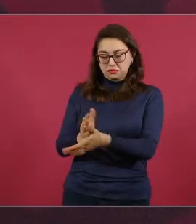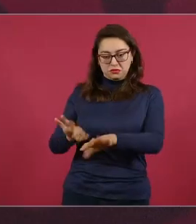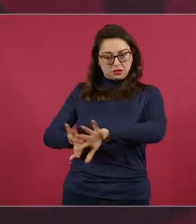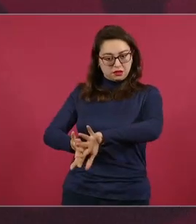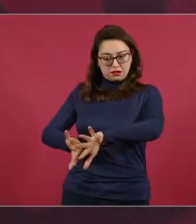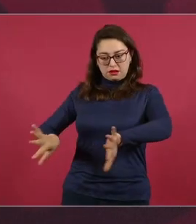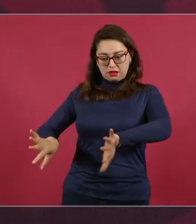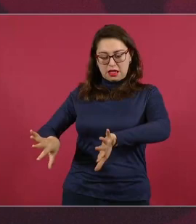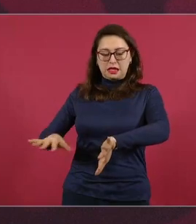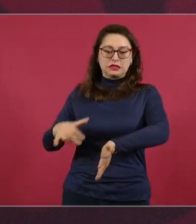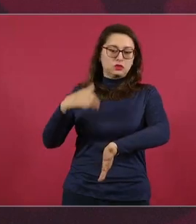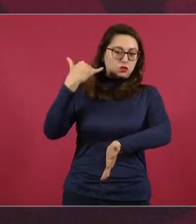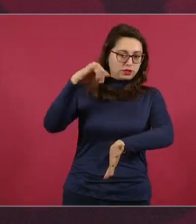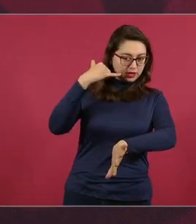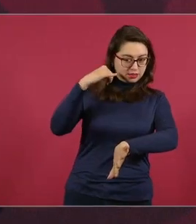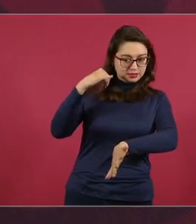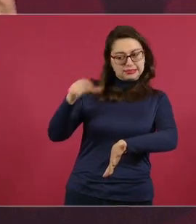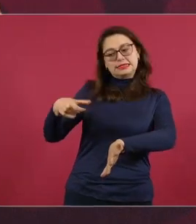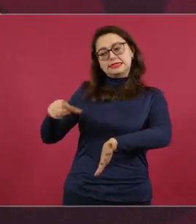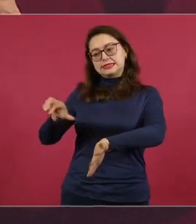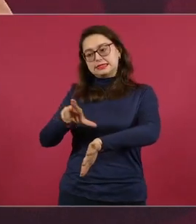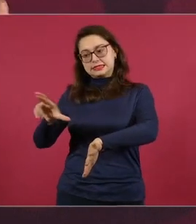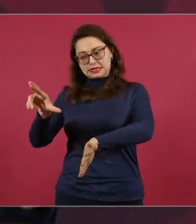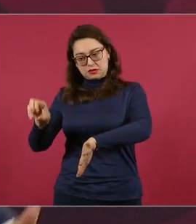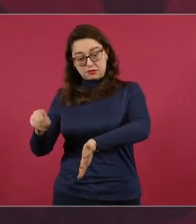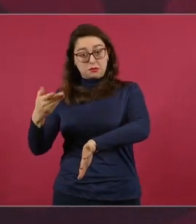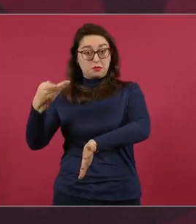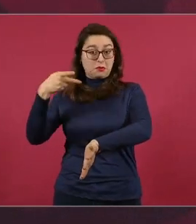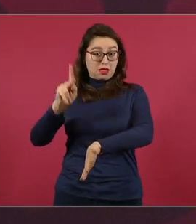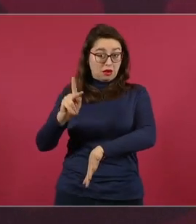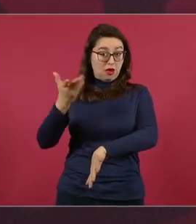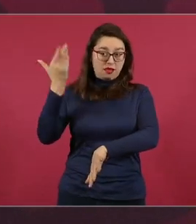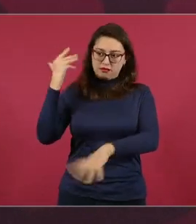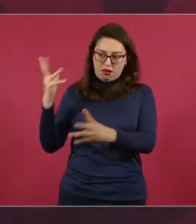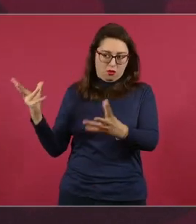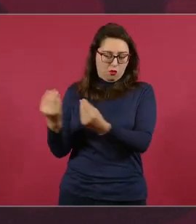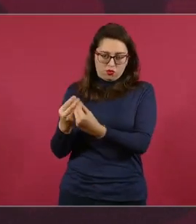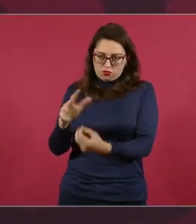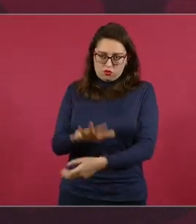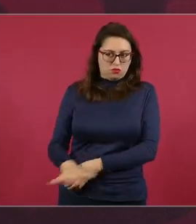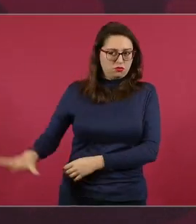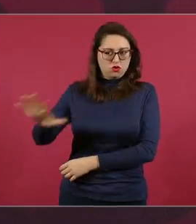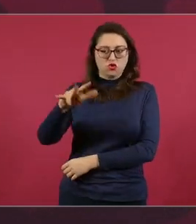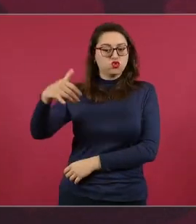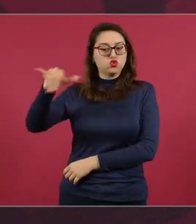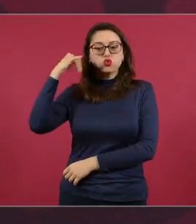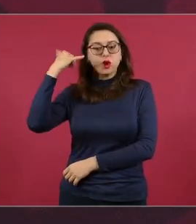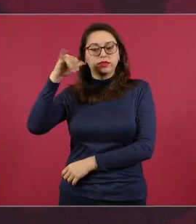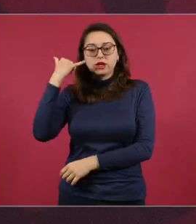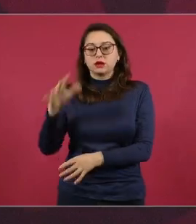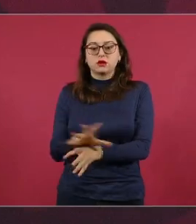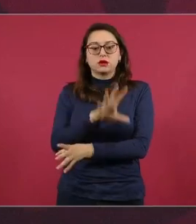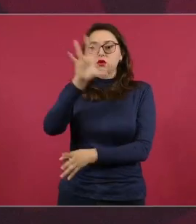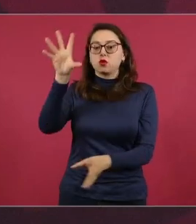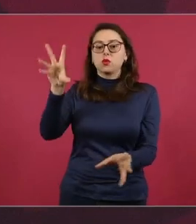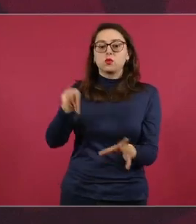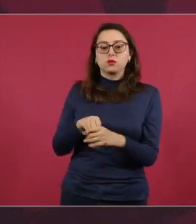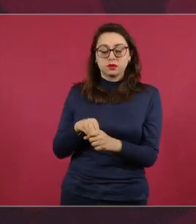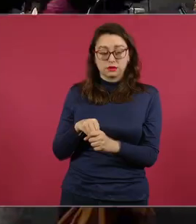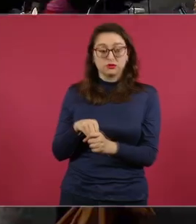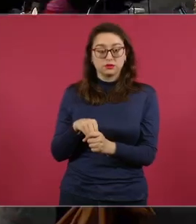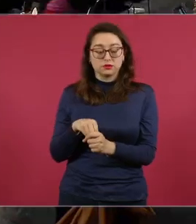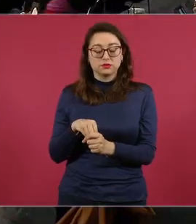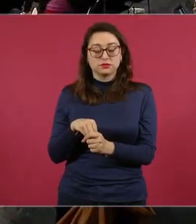ese entonces, Yucatán, porque era el auge del Emequén, en la parte del Golfo,